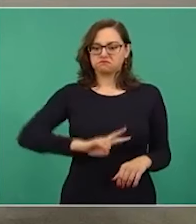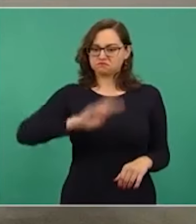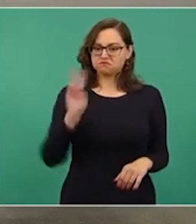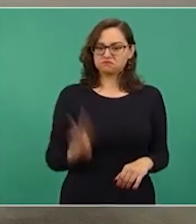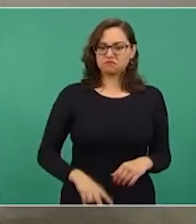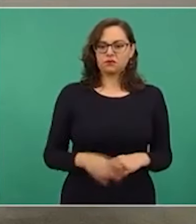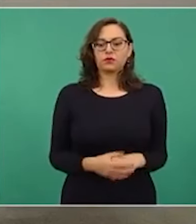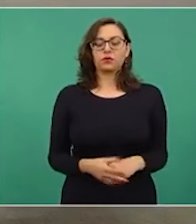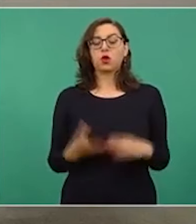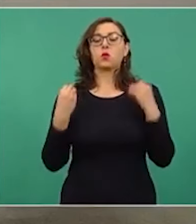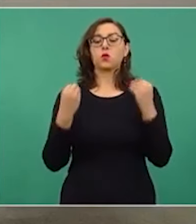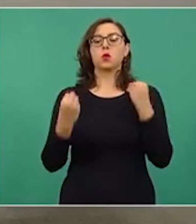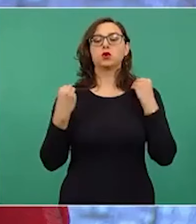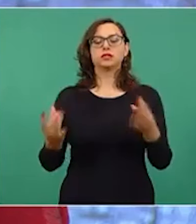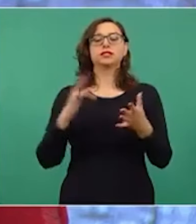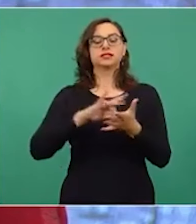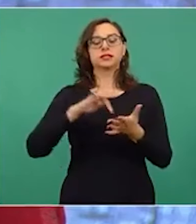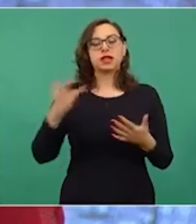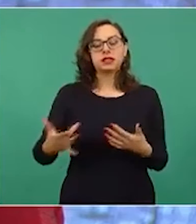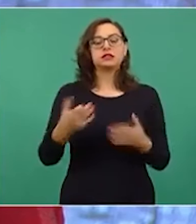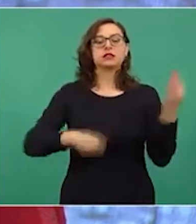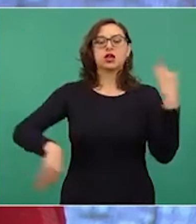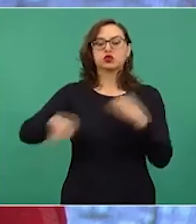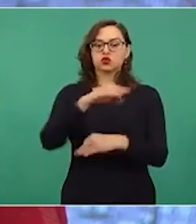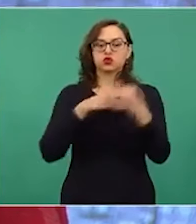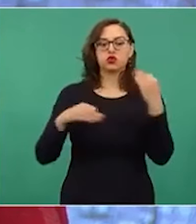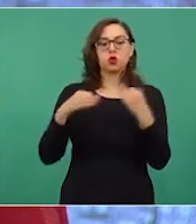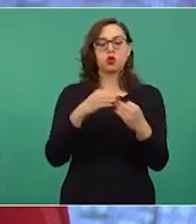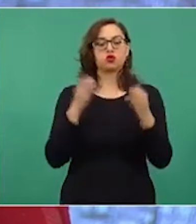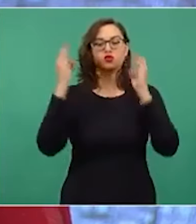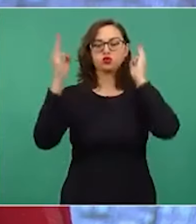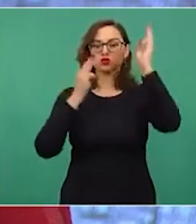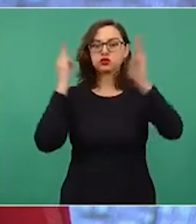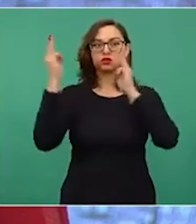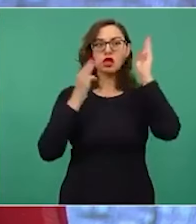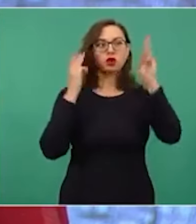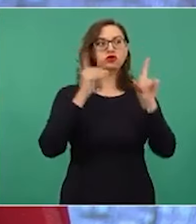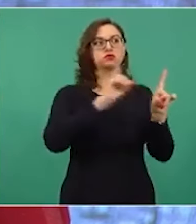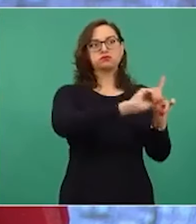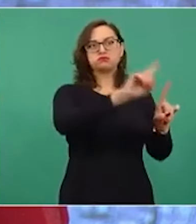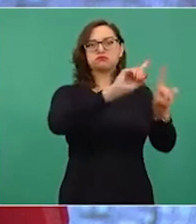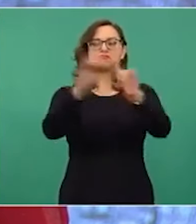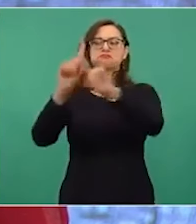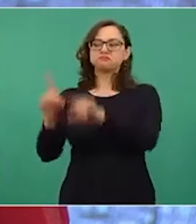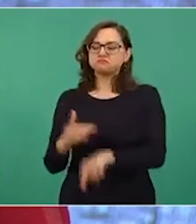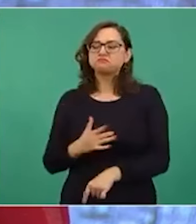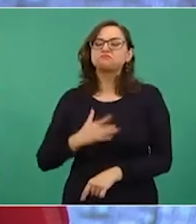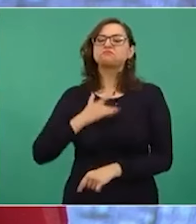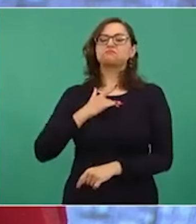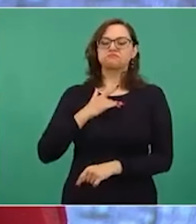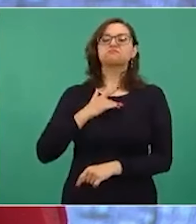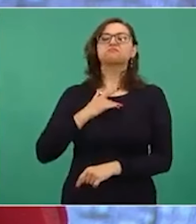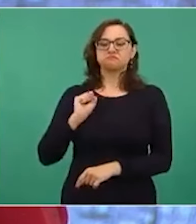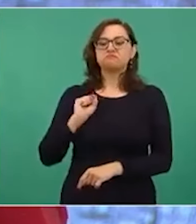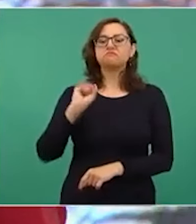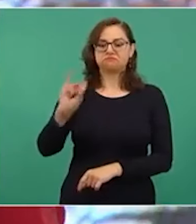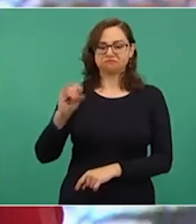y agradecer la respuesta colaborativa y generosa de algunos de los museos más importantes del mundo y gobiernos